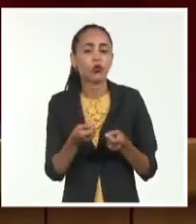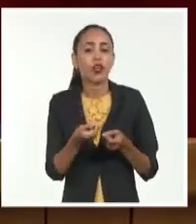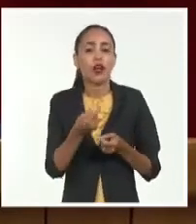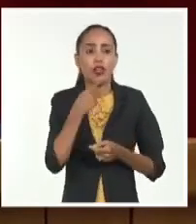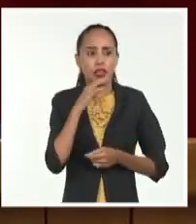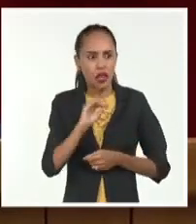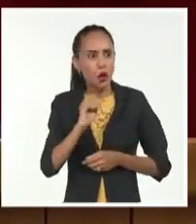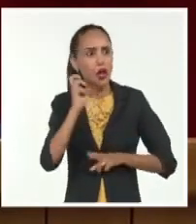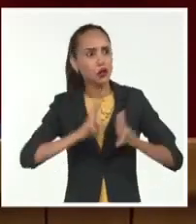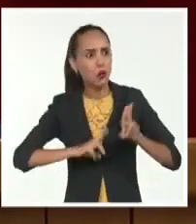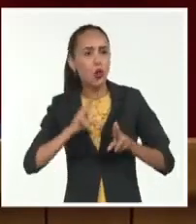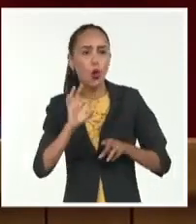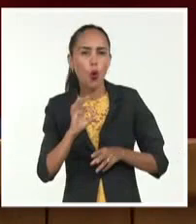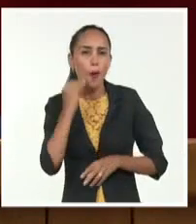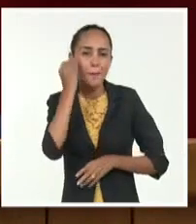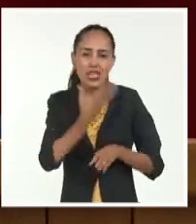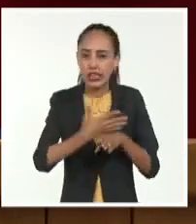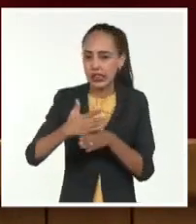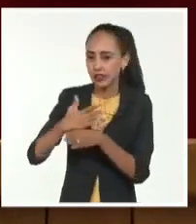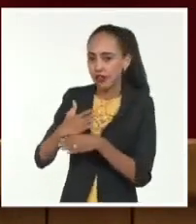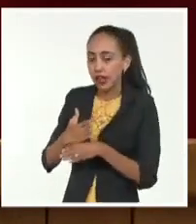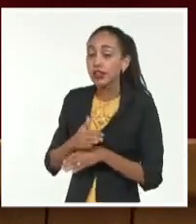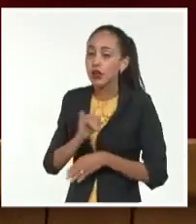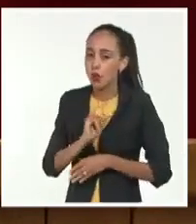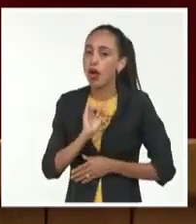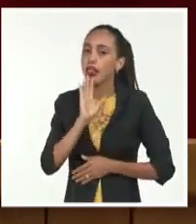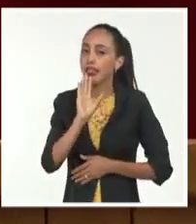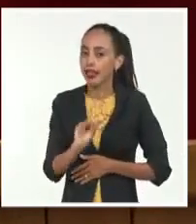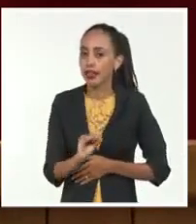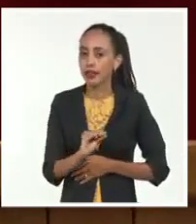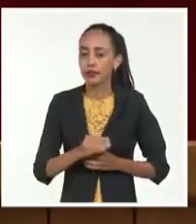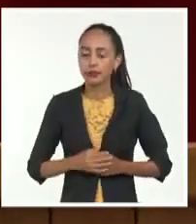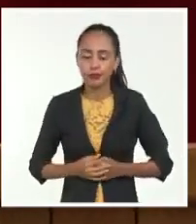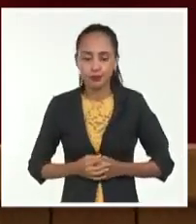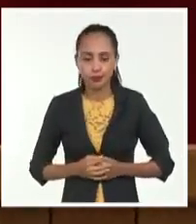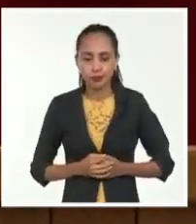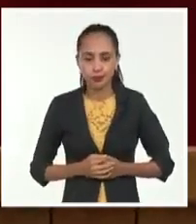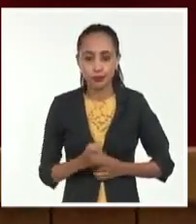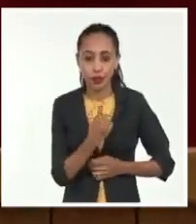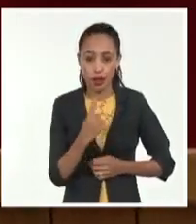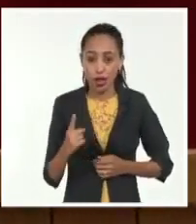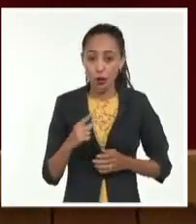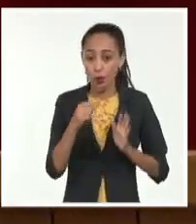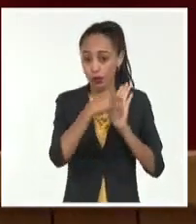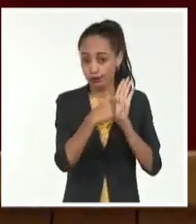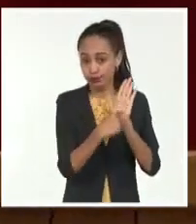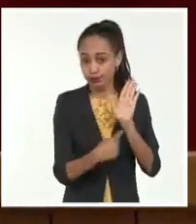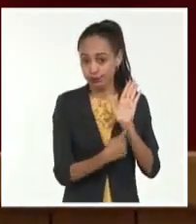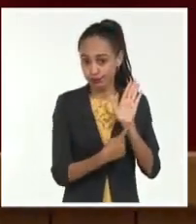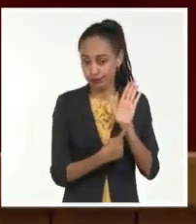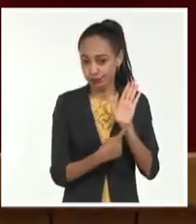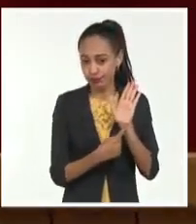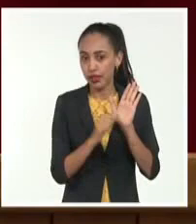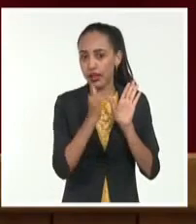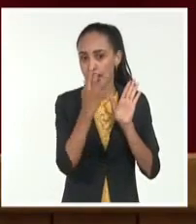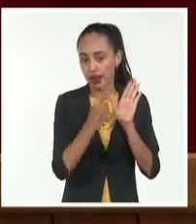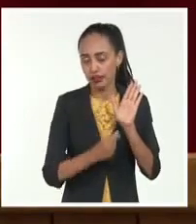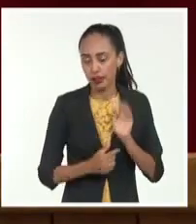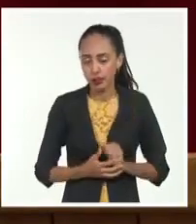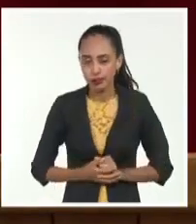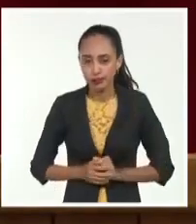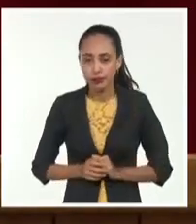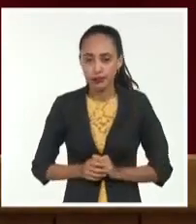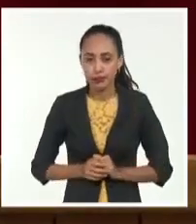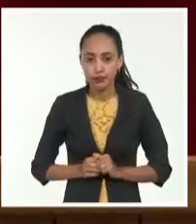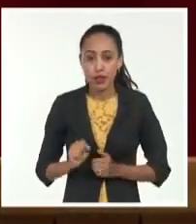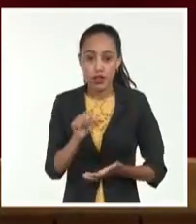su diverso parecer acerca de cada una de las instituciones que recoge su articulado. La sociedad